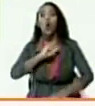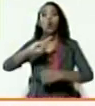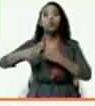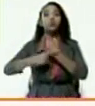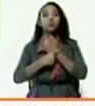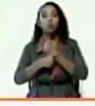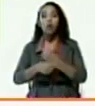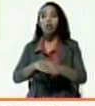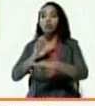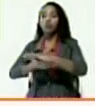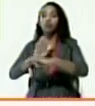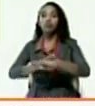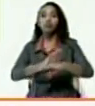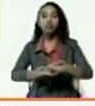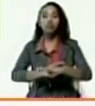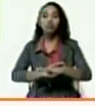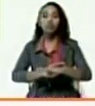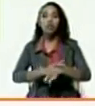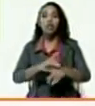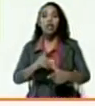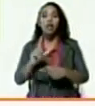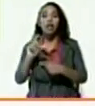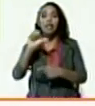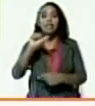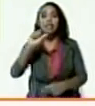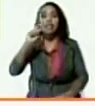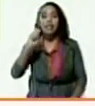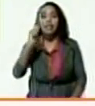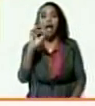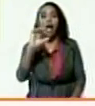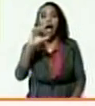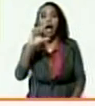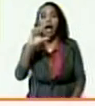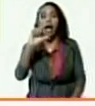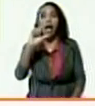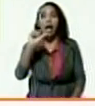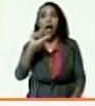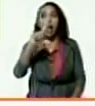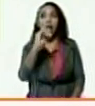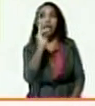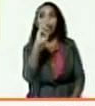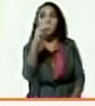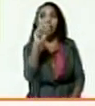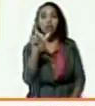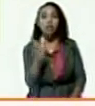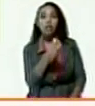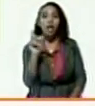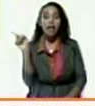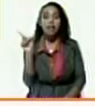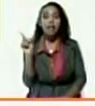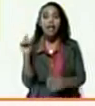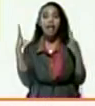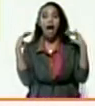Alimaña, Stalin González y Ángel Medina, enviado